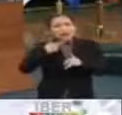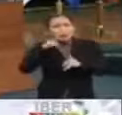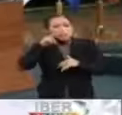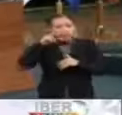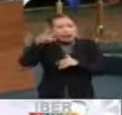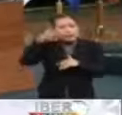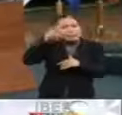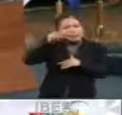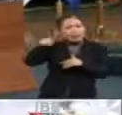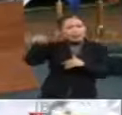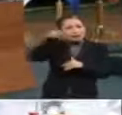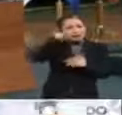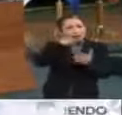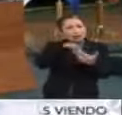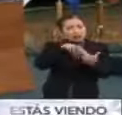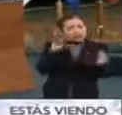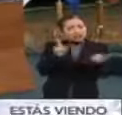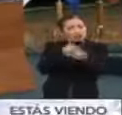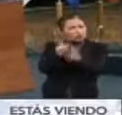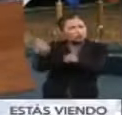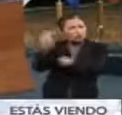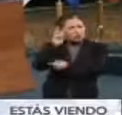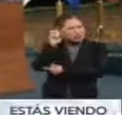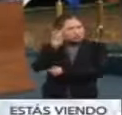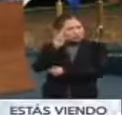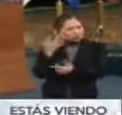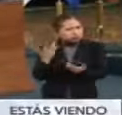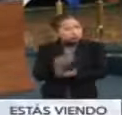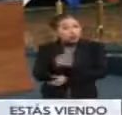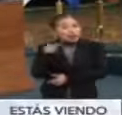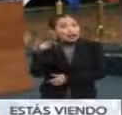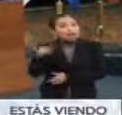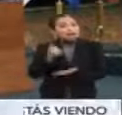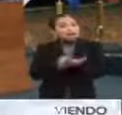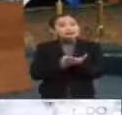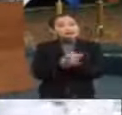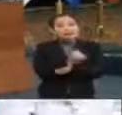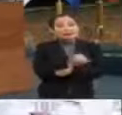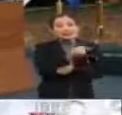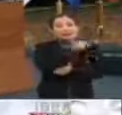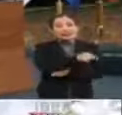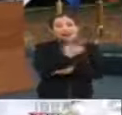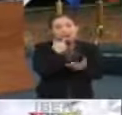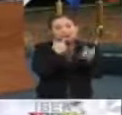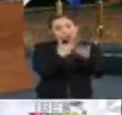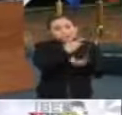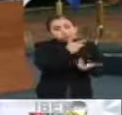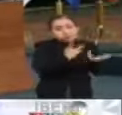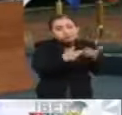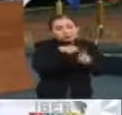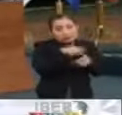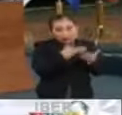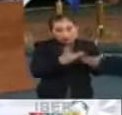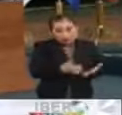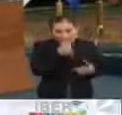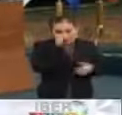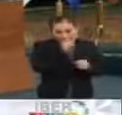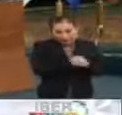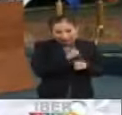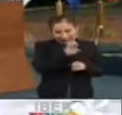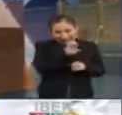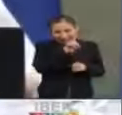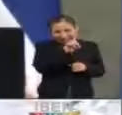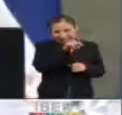podemos aprender de una relación de esa naturaleza? Entonces, son decisiones que se toman desde, en este caso, la Secretaría de la